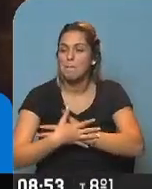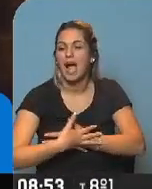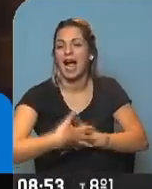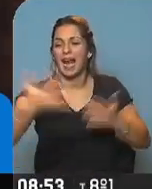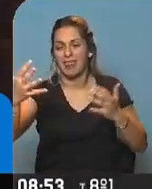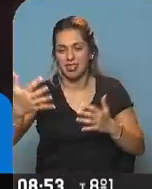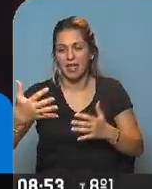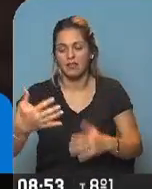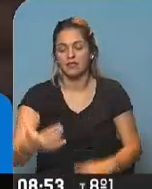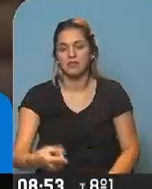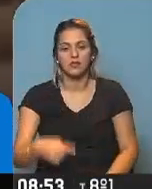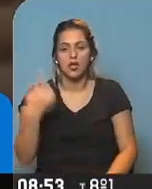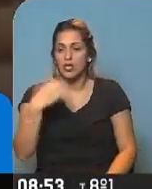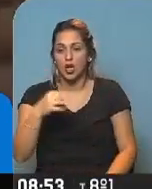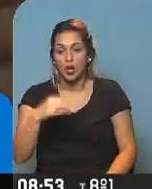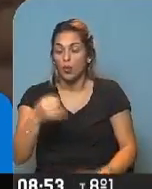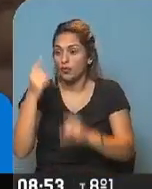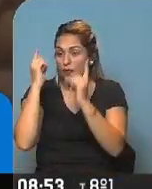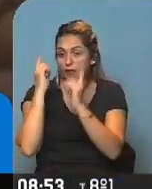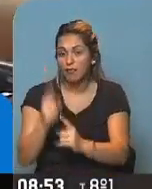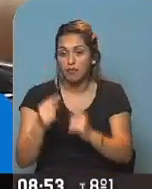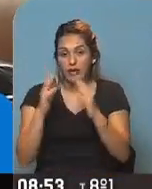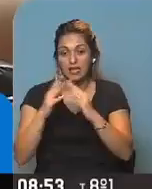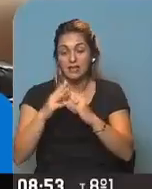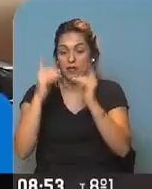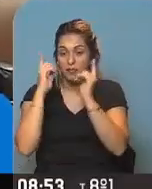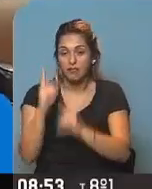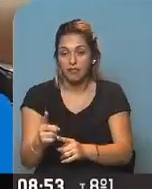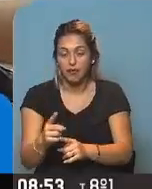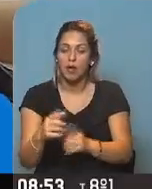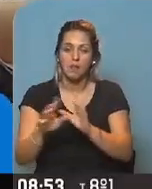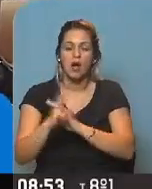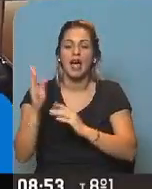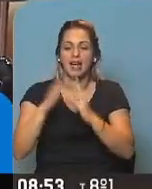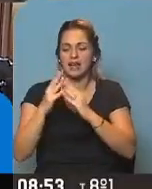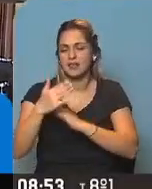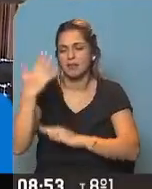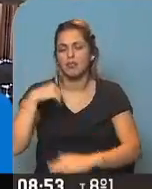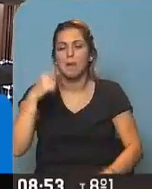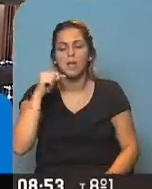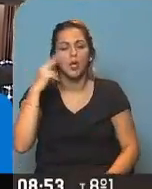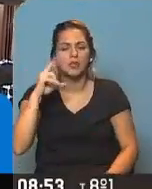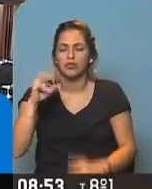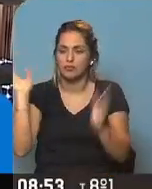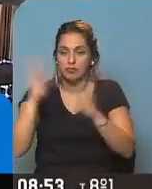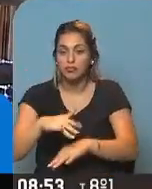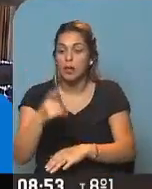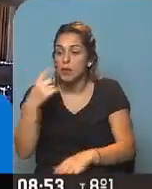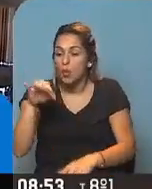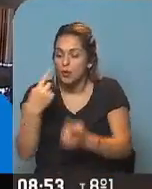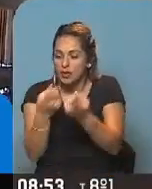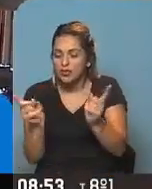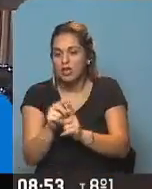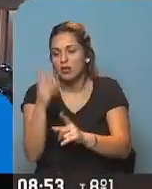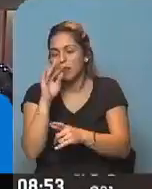es lo único que se conserva de la casa original porque fue demolida hacia 1900 y luego fue reconstruida